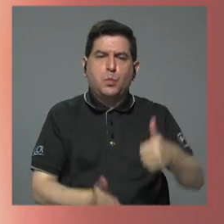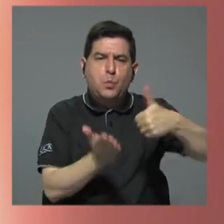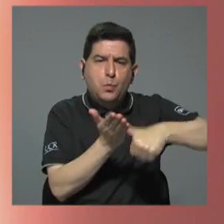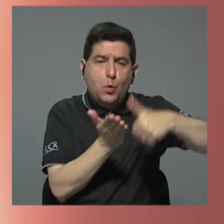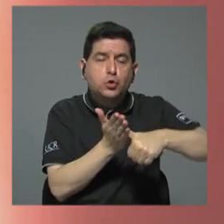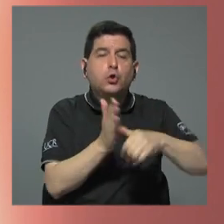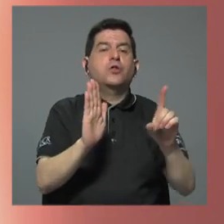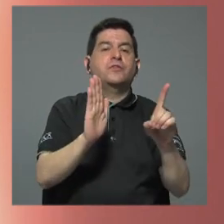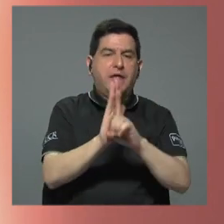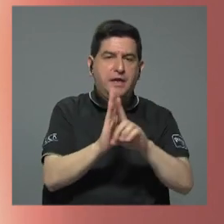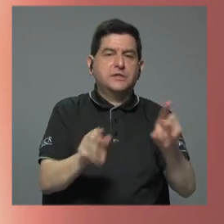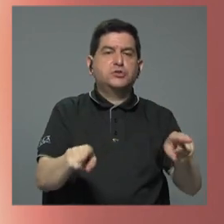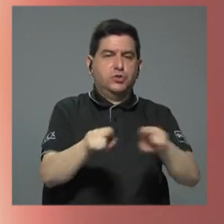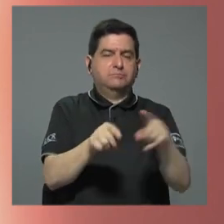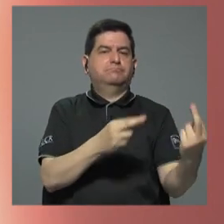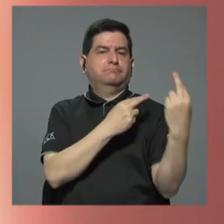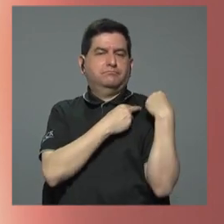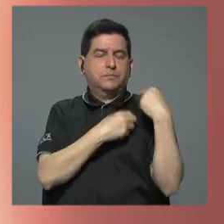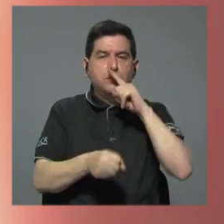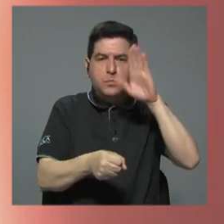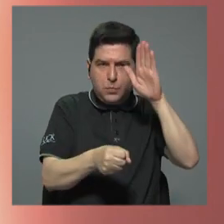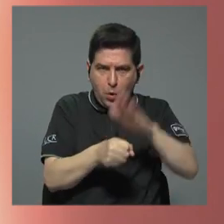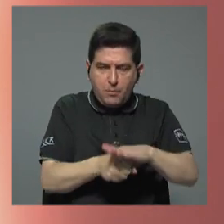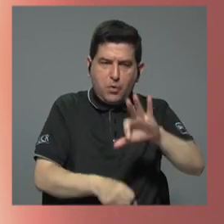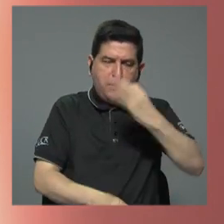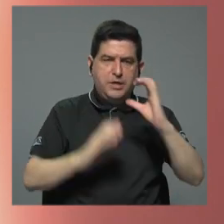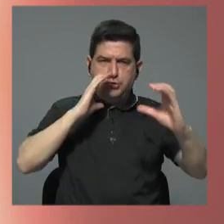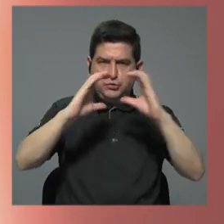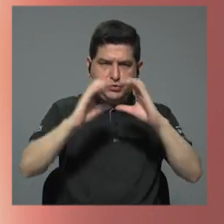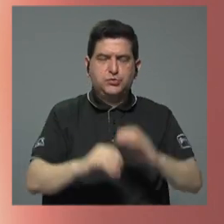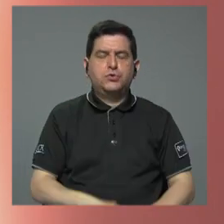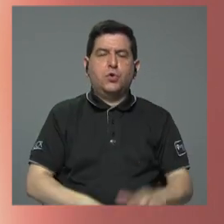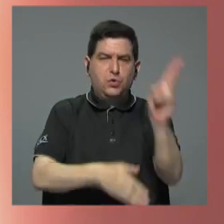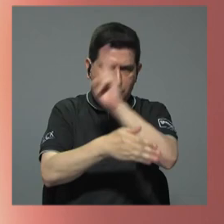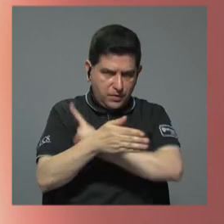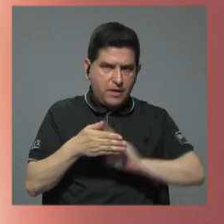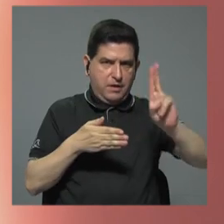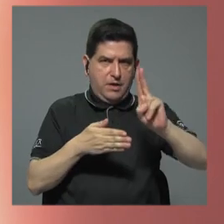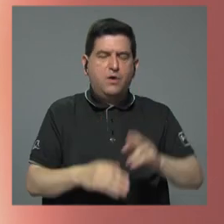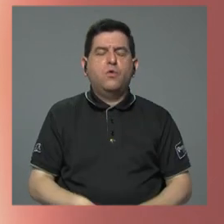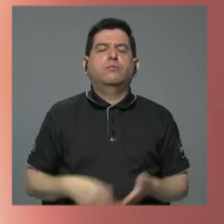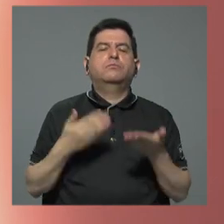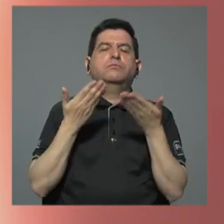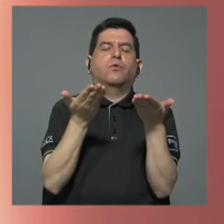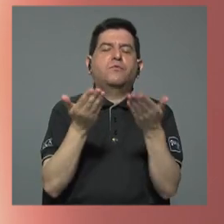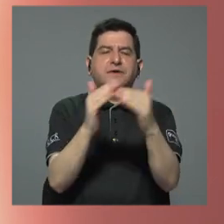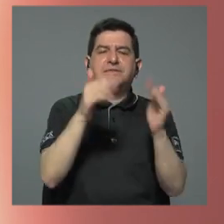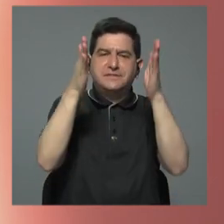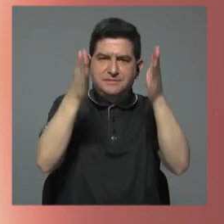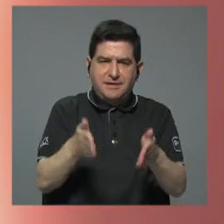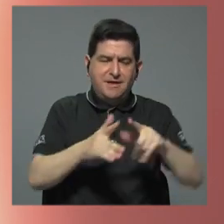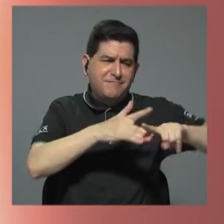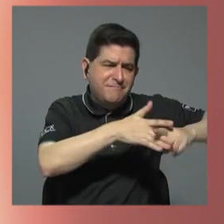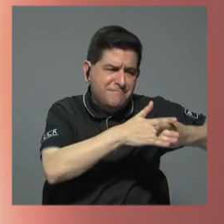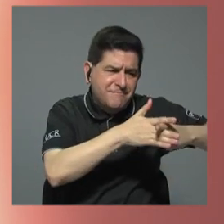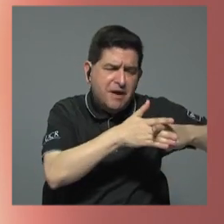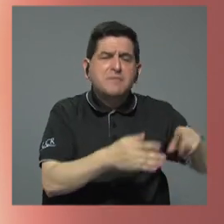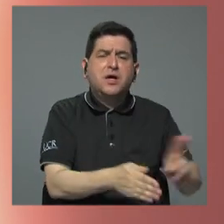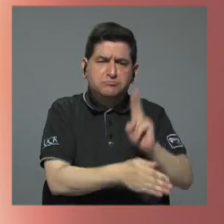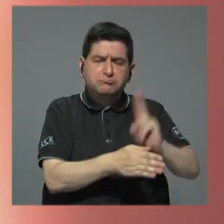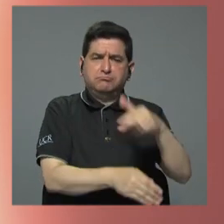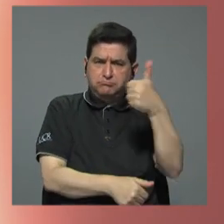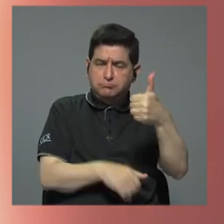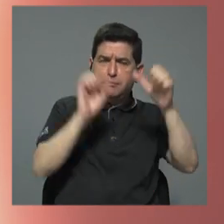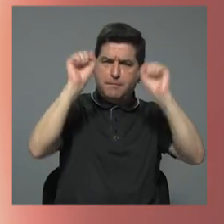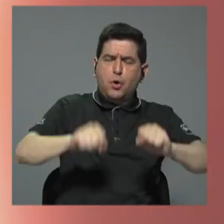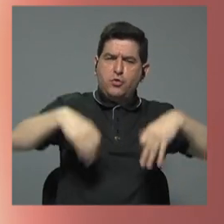un derecho y un deber. Nuestro compromiso como medio de comunicación universitario es ofrecer a la ciudadanía herramientas útiles para